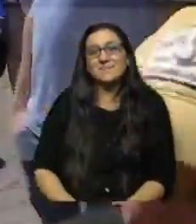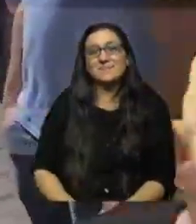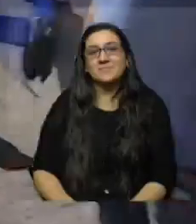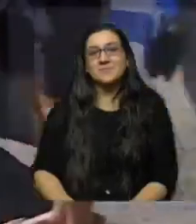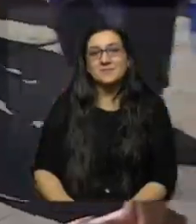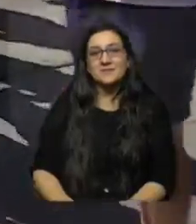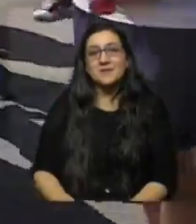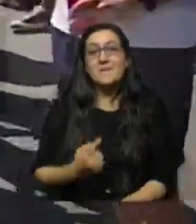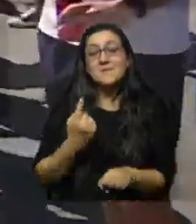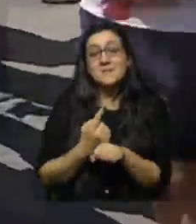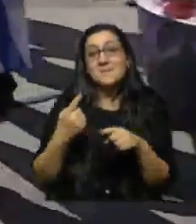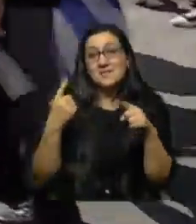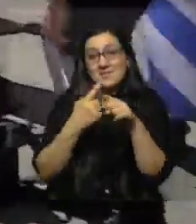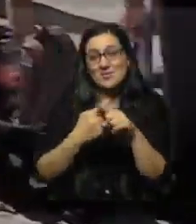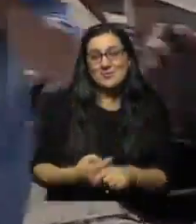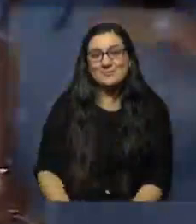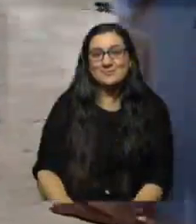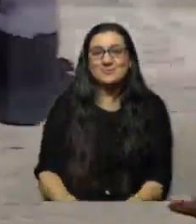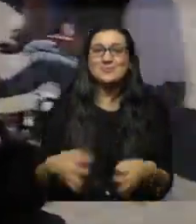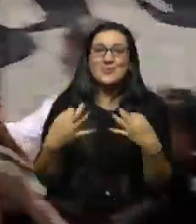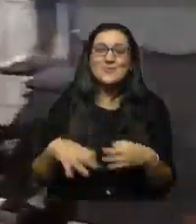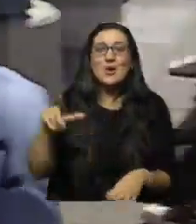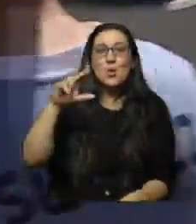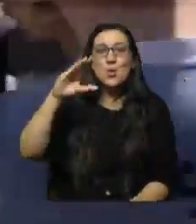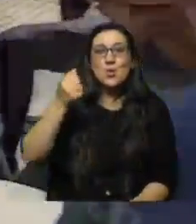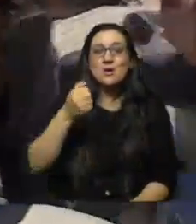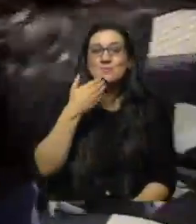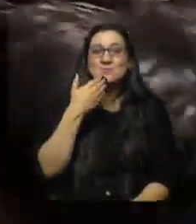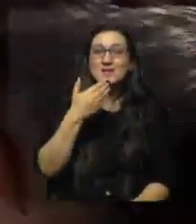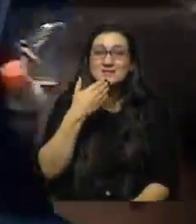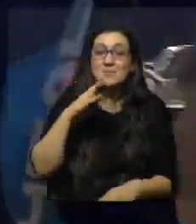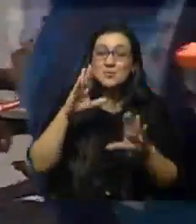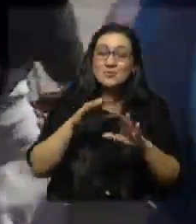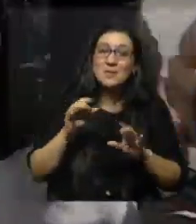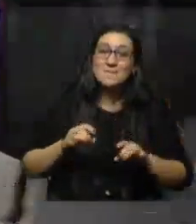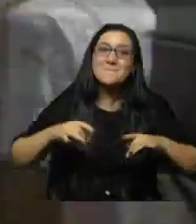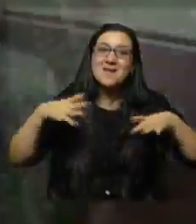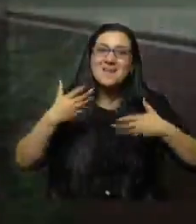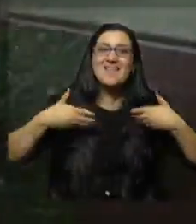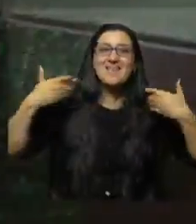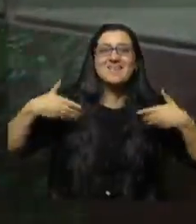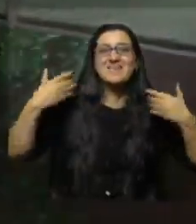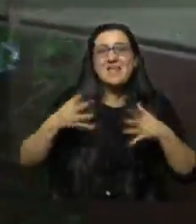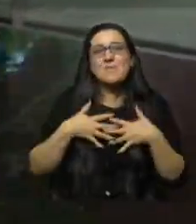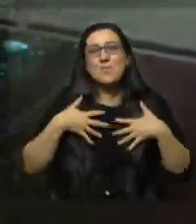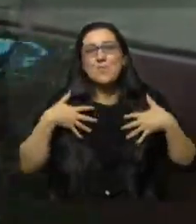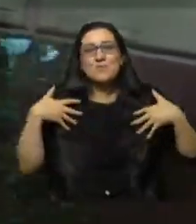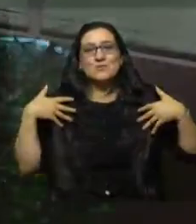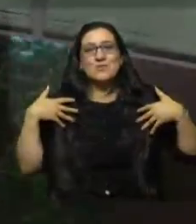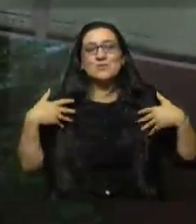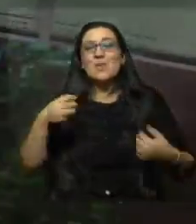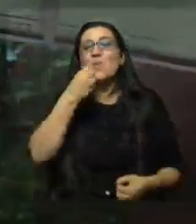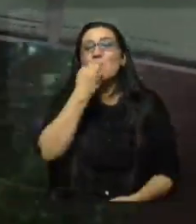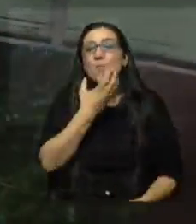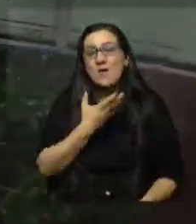partido. Muy bien, Luca. Muchísimas gracias por todo. Por toda esta magia, por toda esta alegría, por toda esta emoción, que está buenísimo, que es ahí